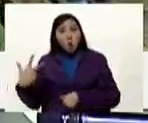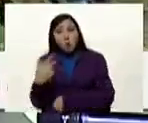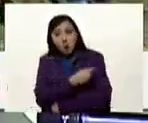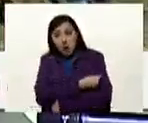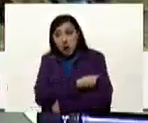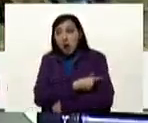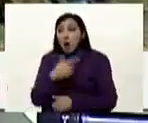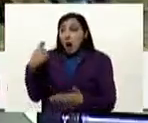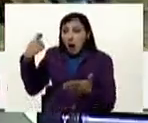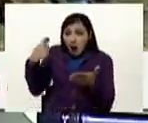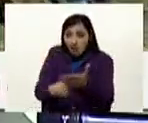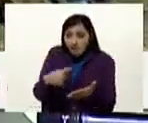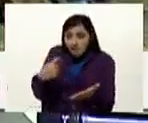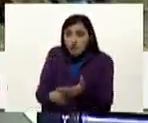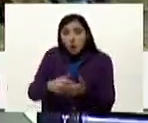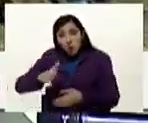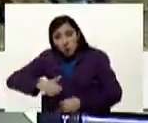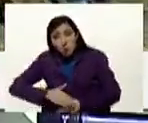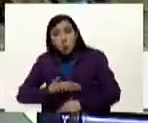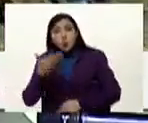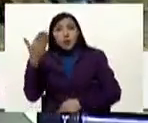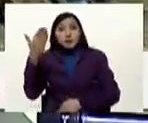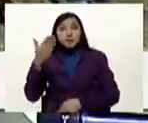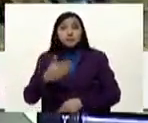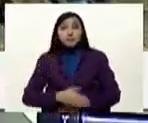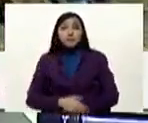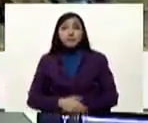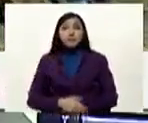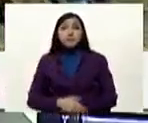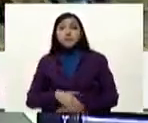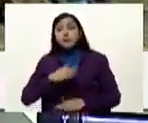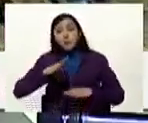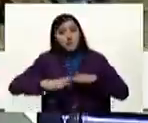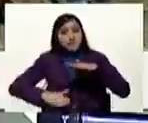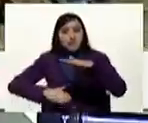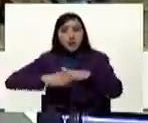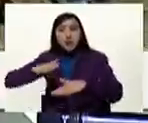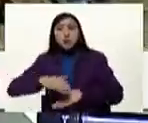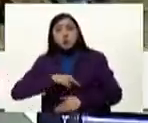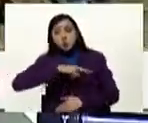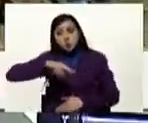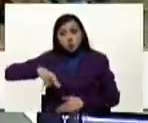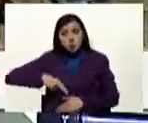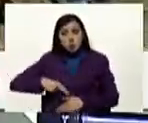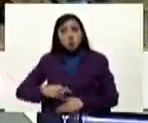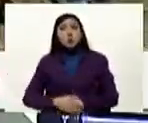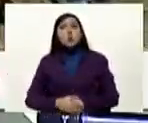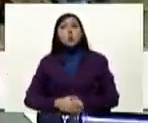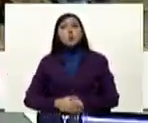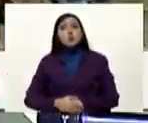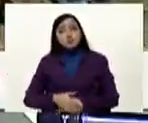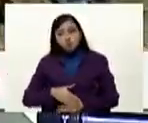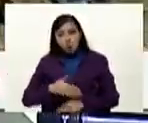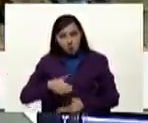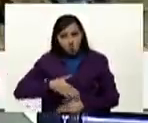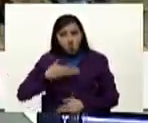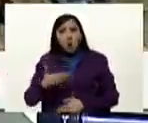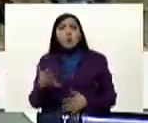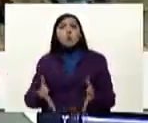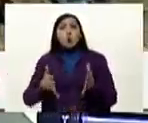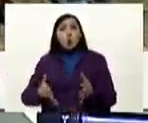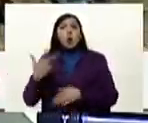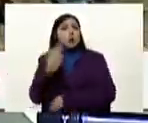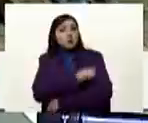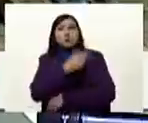dinero. Y afortunadamente, paso a paso, fuimos despejando el camino y llegaron las